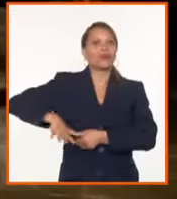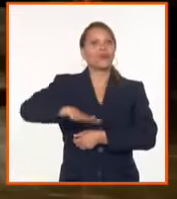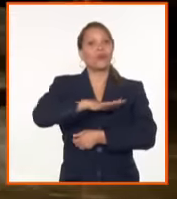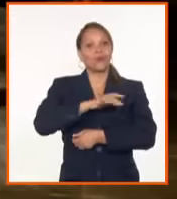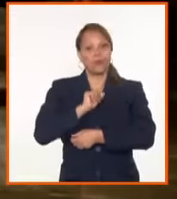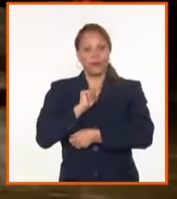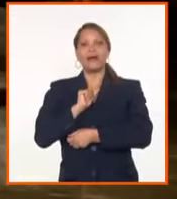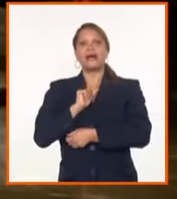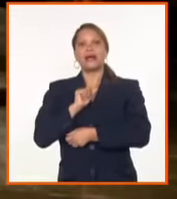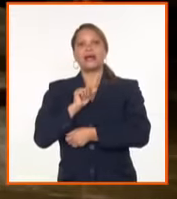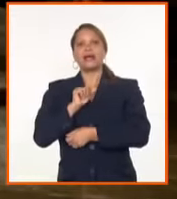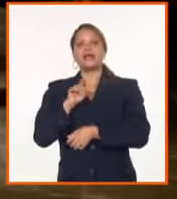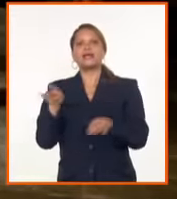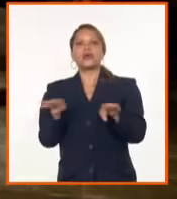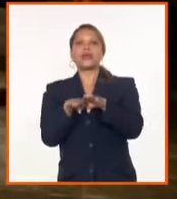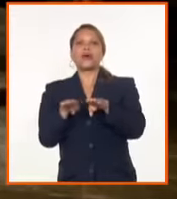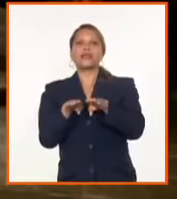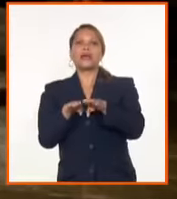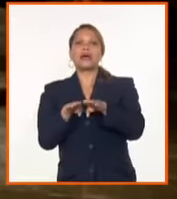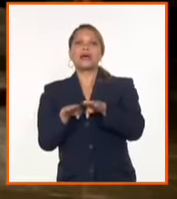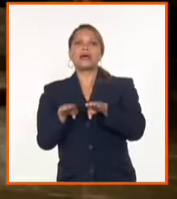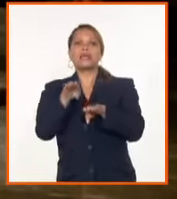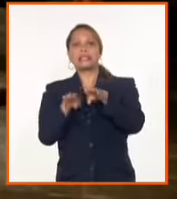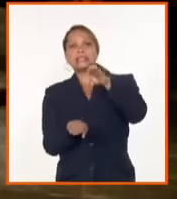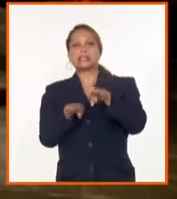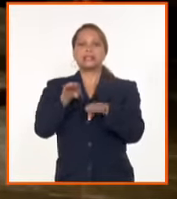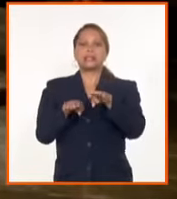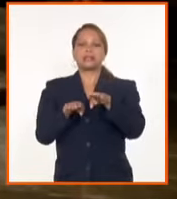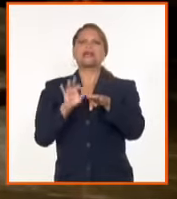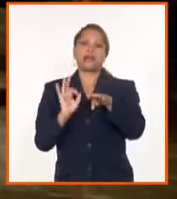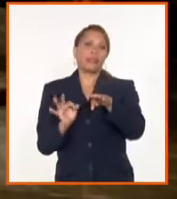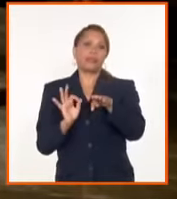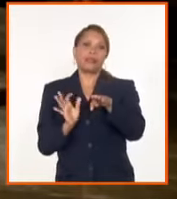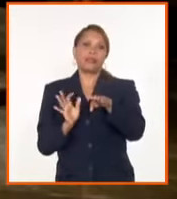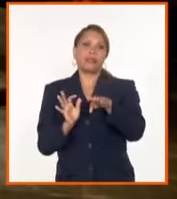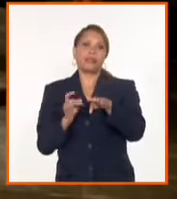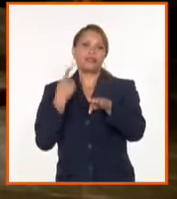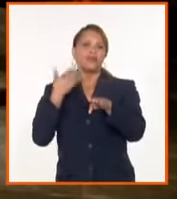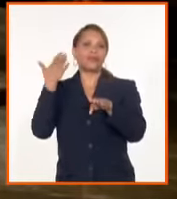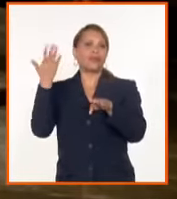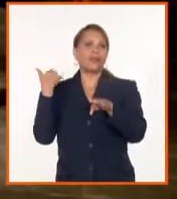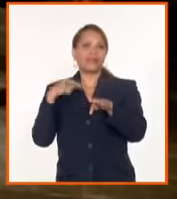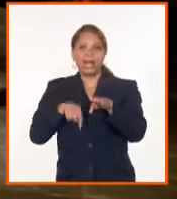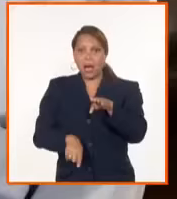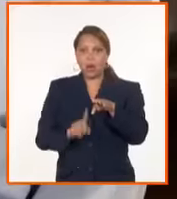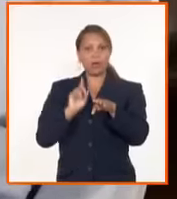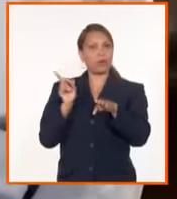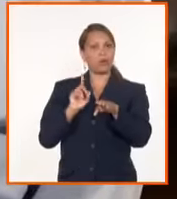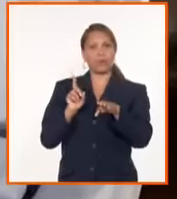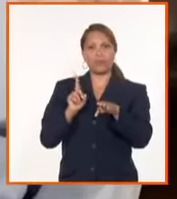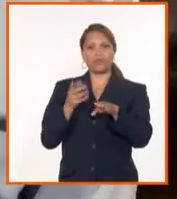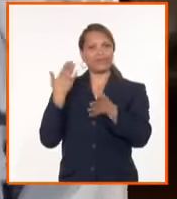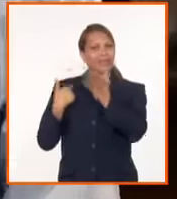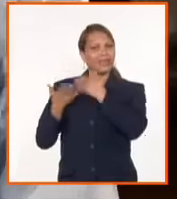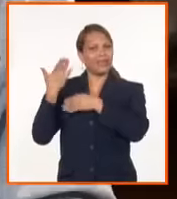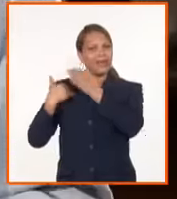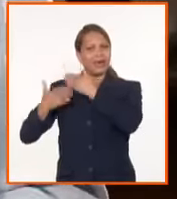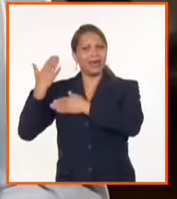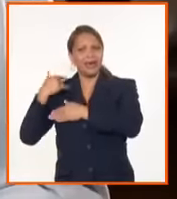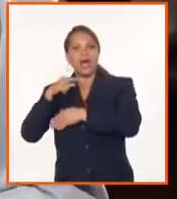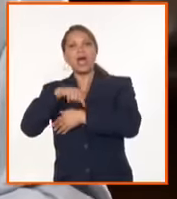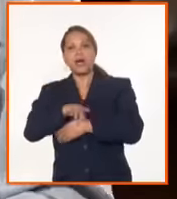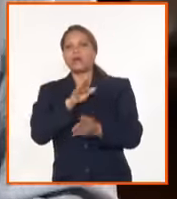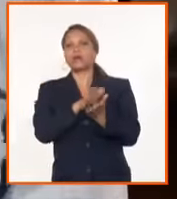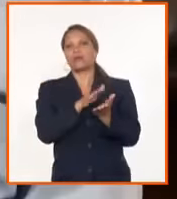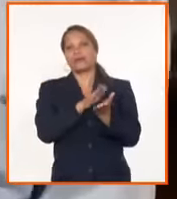tenemos desigualdades, que se han generado algunas desigualdades, están generadas del periodo especial, no son de ahora, están generadas de antes. Se han acumulado y tal vez